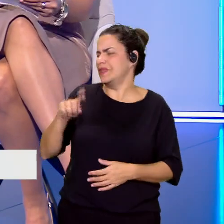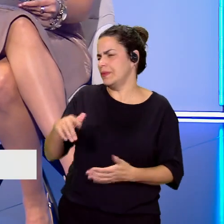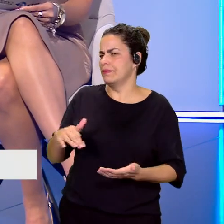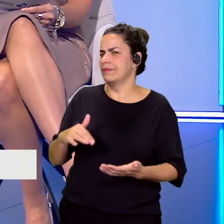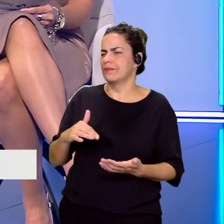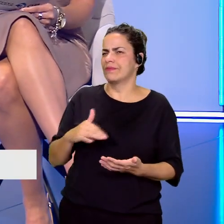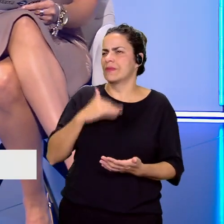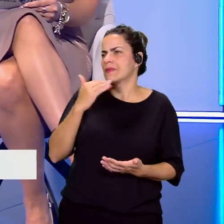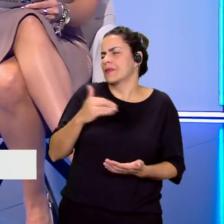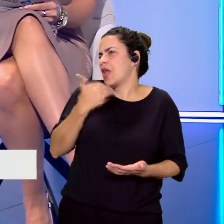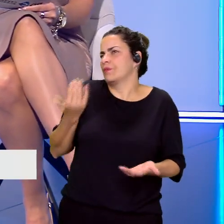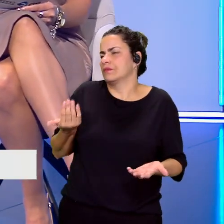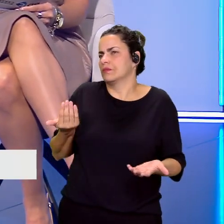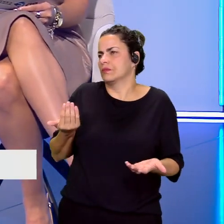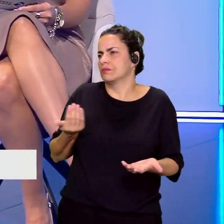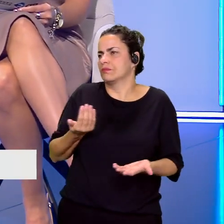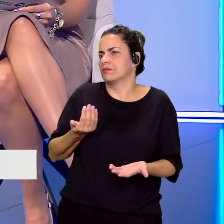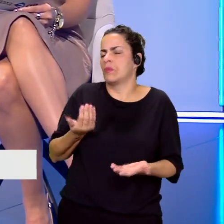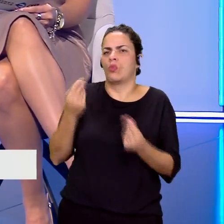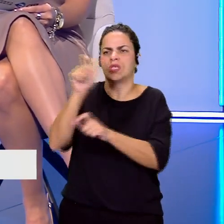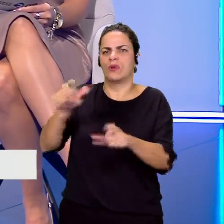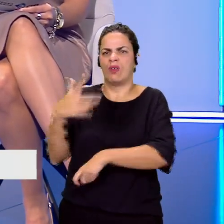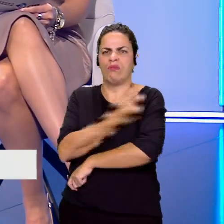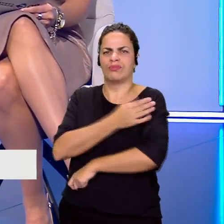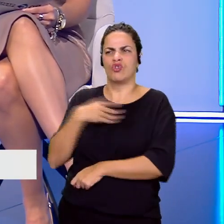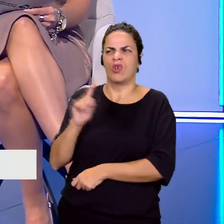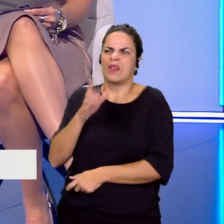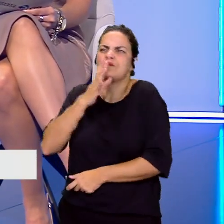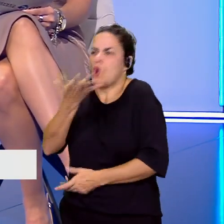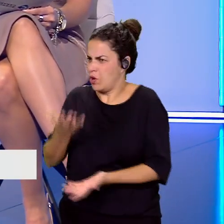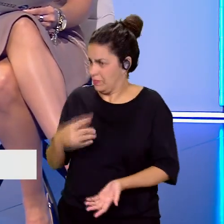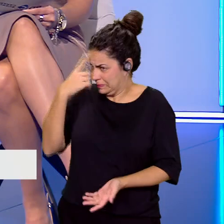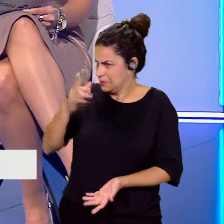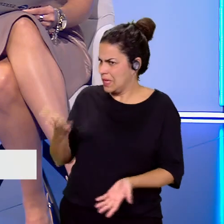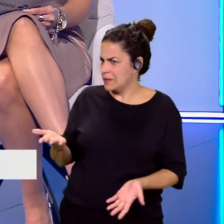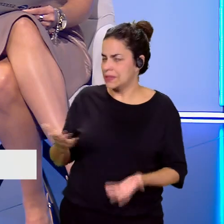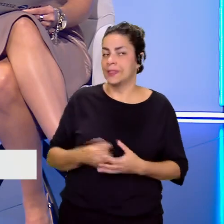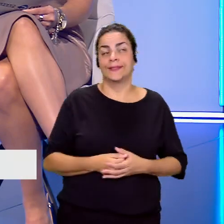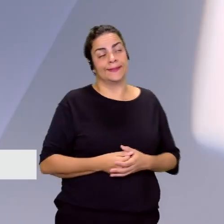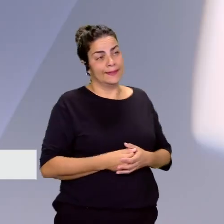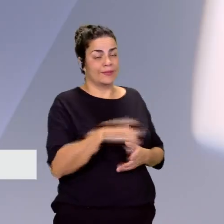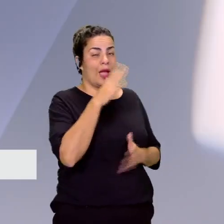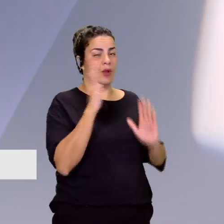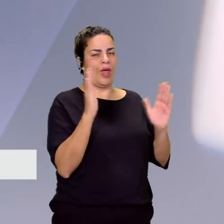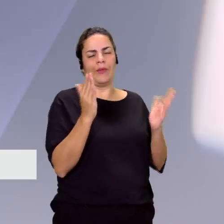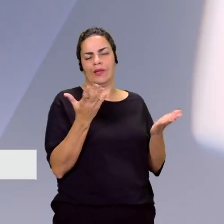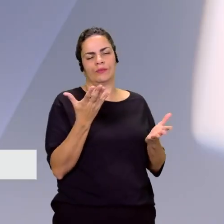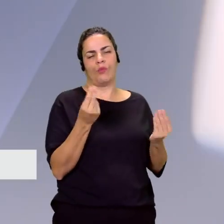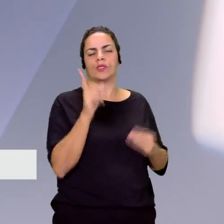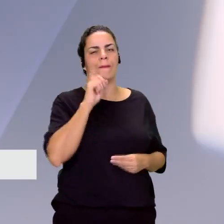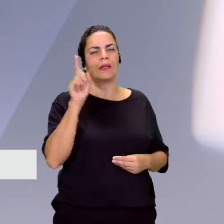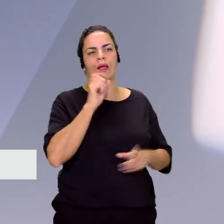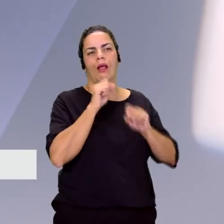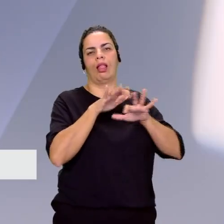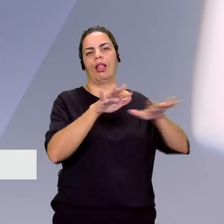Torres, sobre por qué muchas personas no quieren vacunarse. Estamos en una época en la que circulan muchos bulos y es